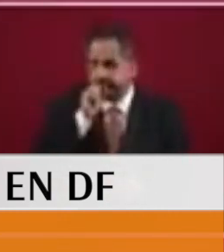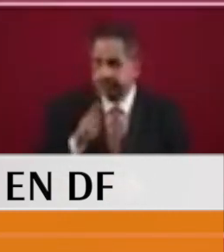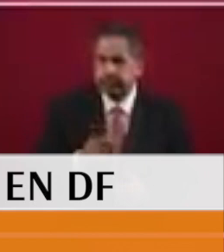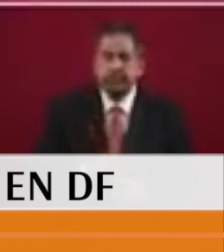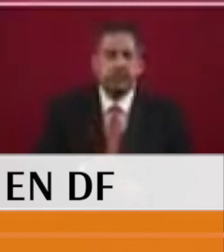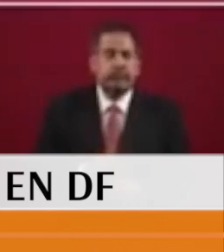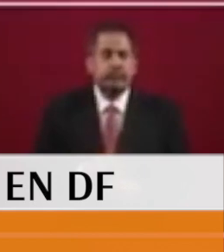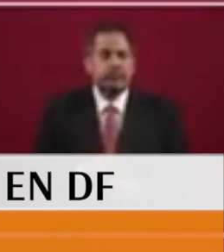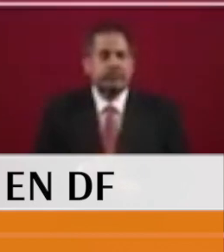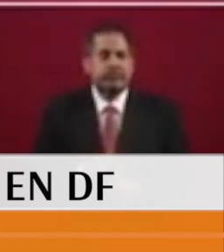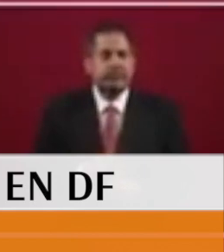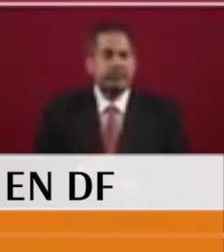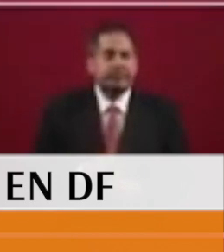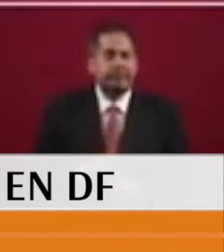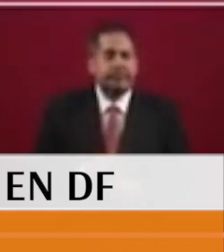cada vez